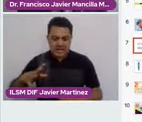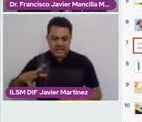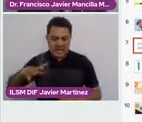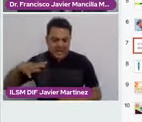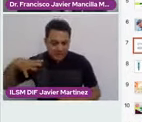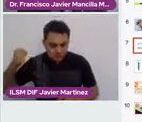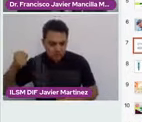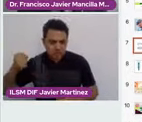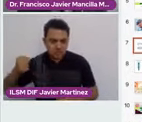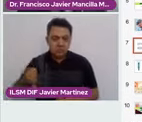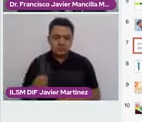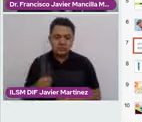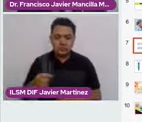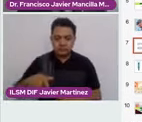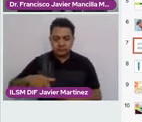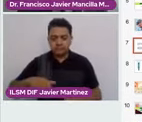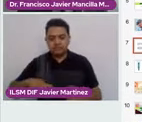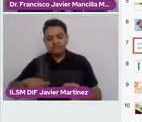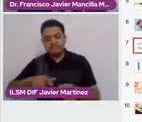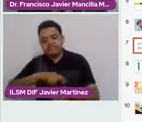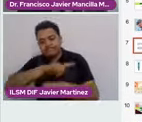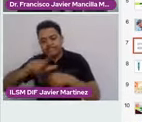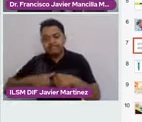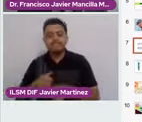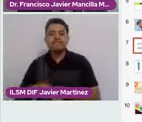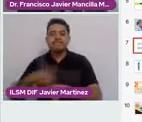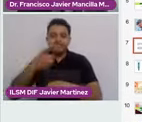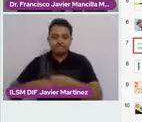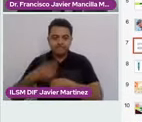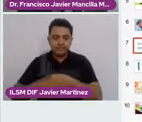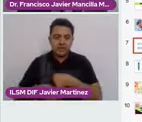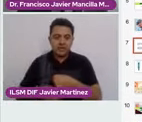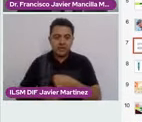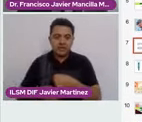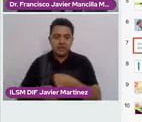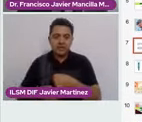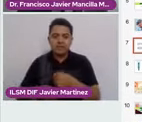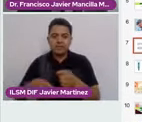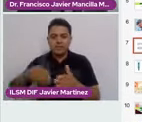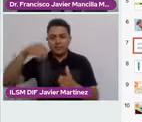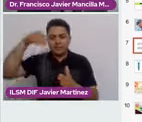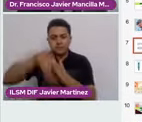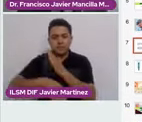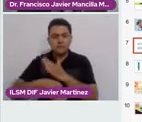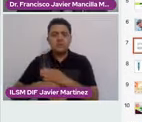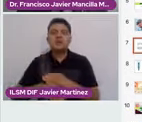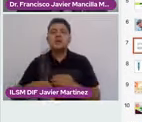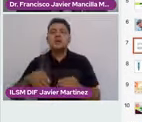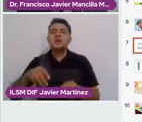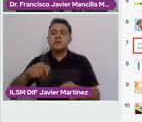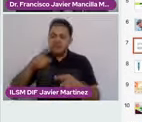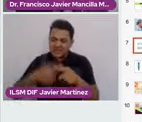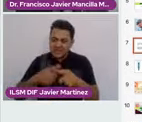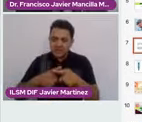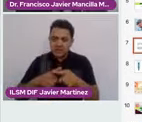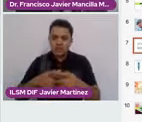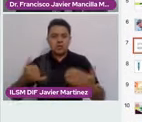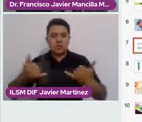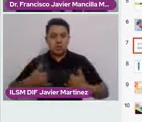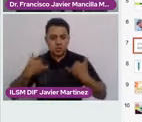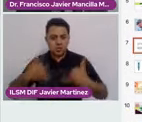trayendo consecuencias, que veamos daños auditivos más severos en población más joven. Tradicionalmente se dice